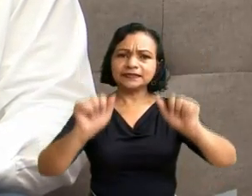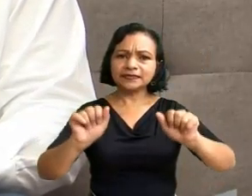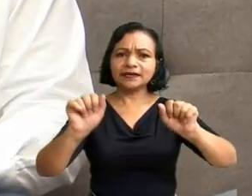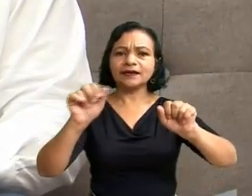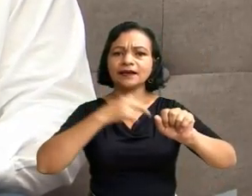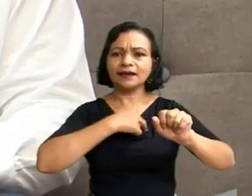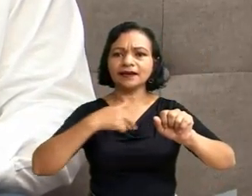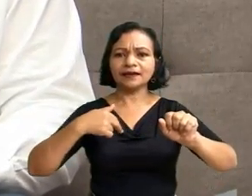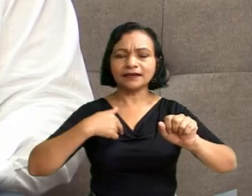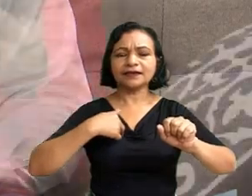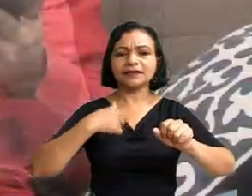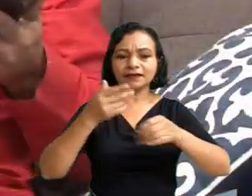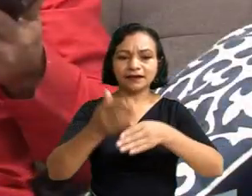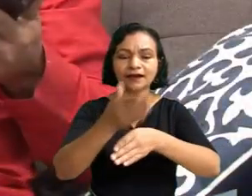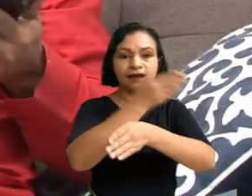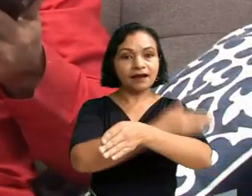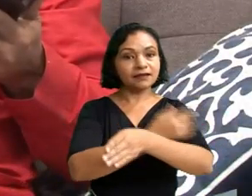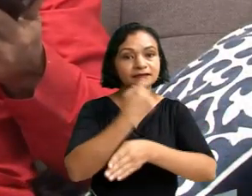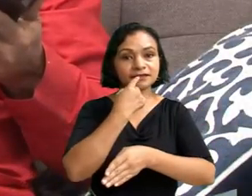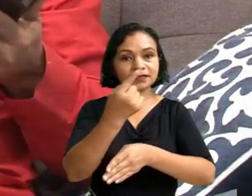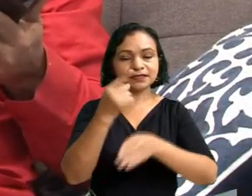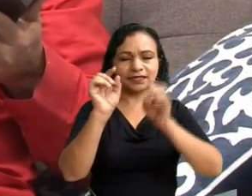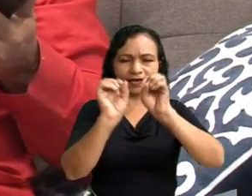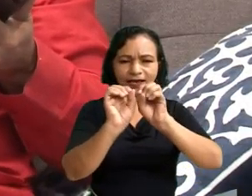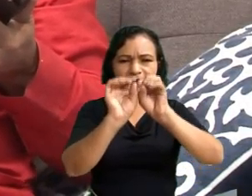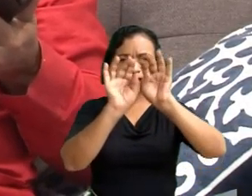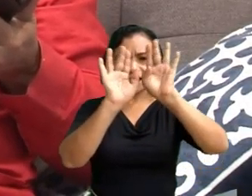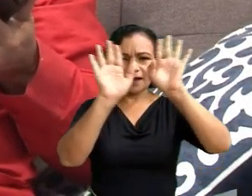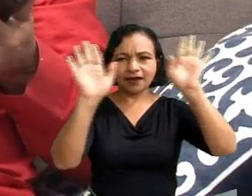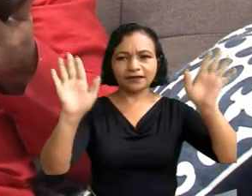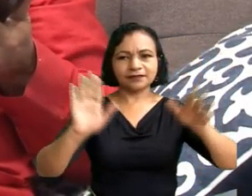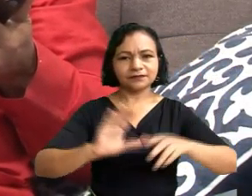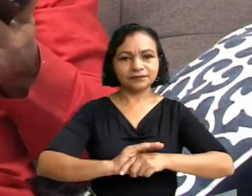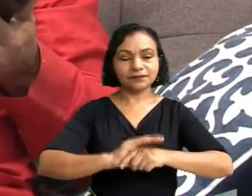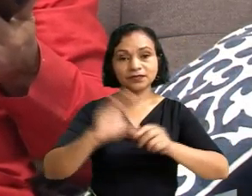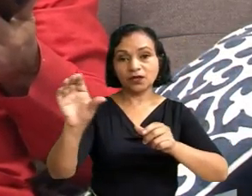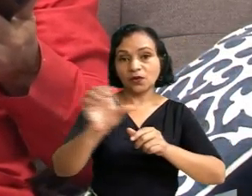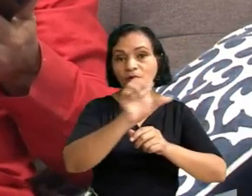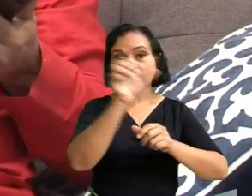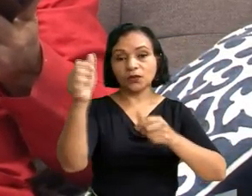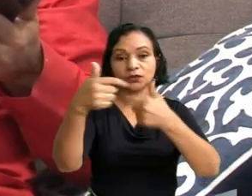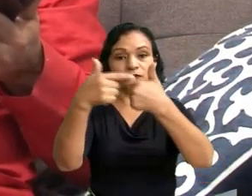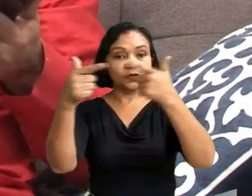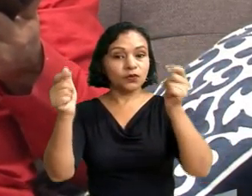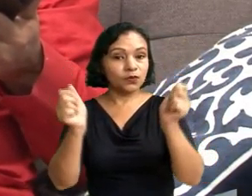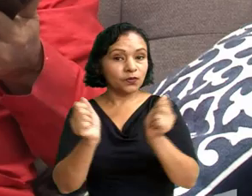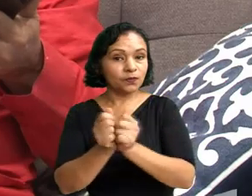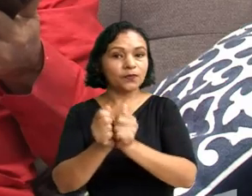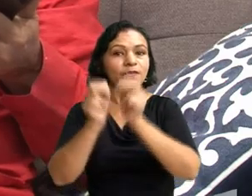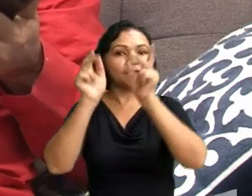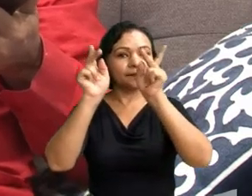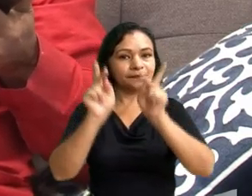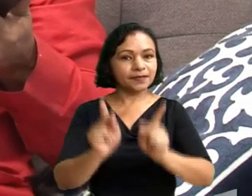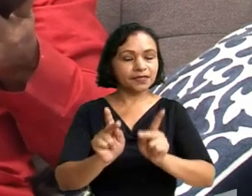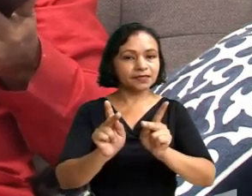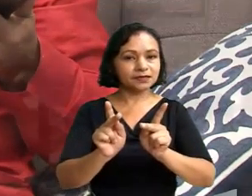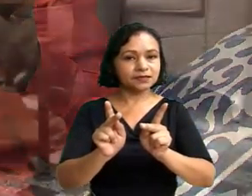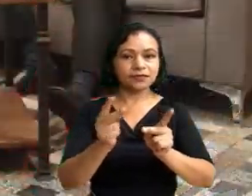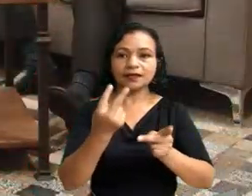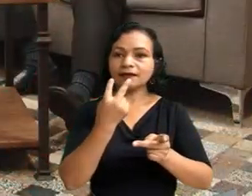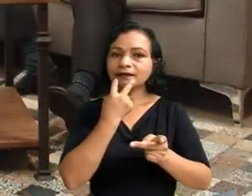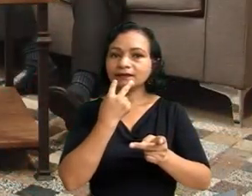si lo que te decía que hoy en la mañana se liberaron a sí o no se había detenido que no tenía el